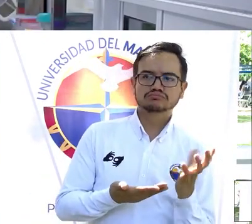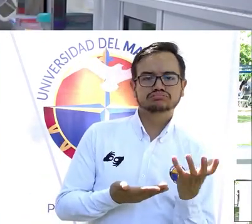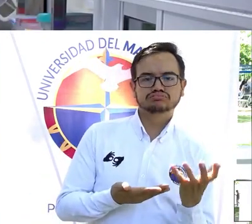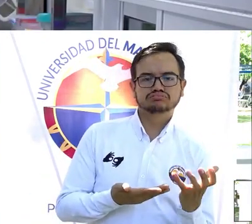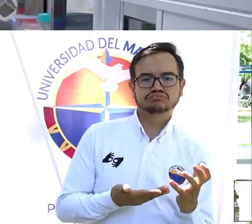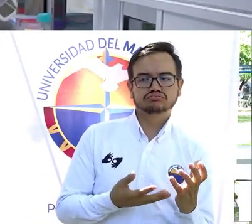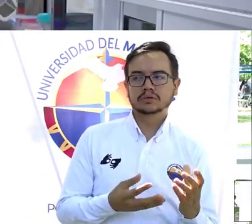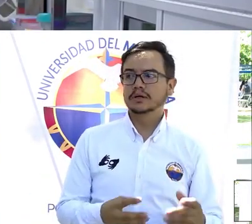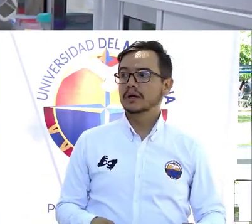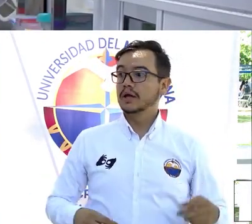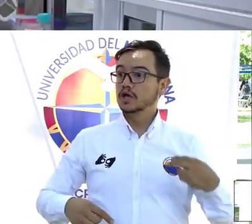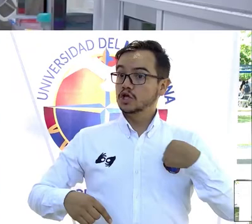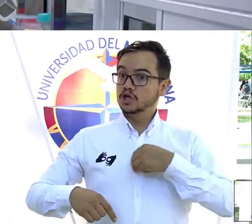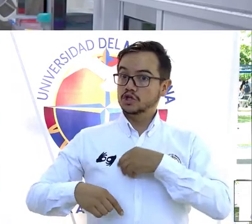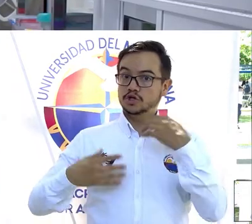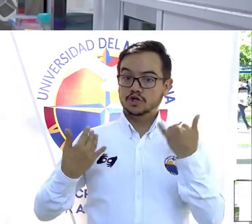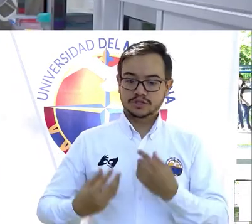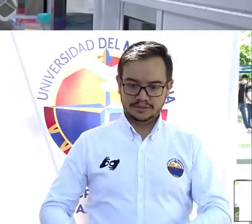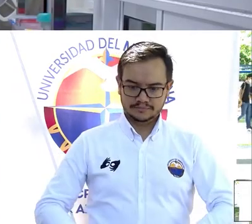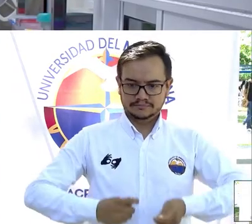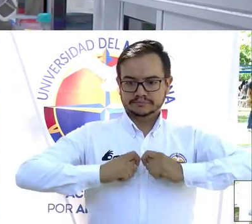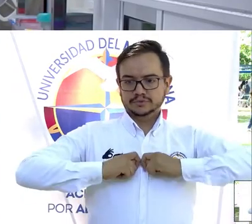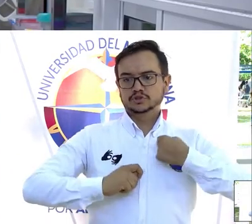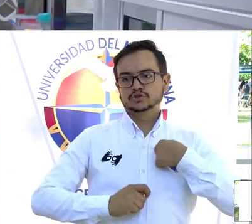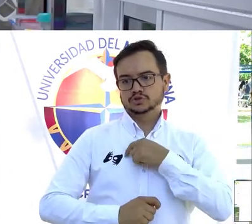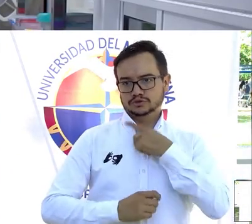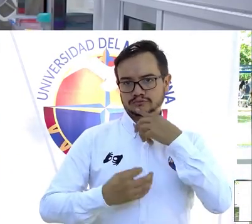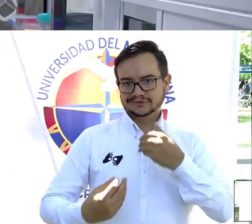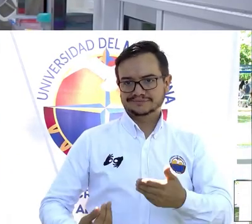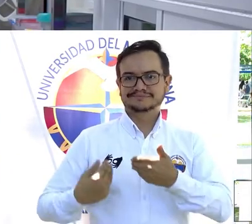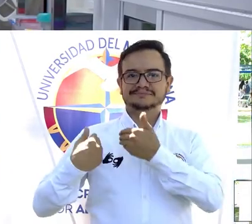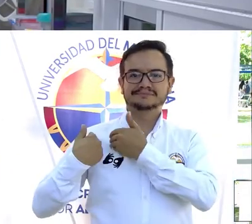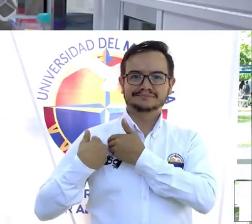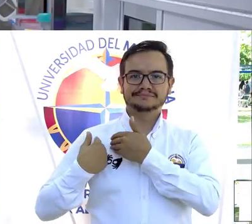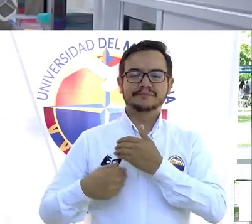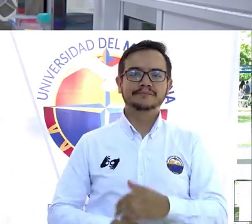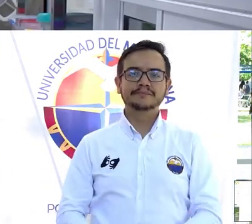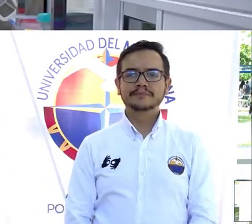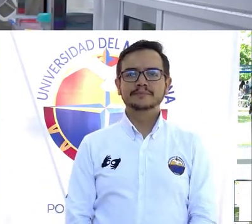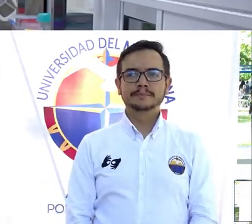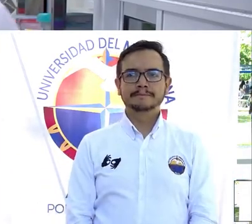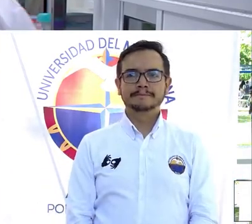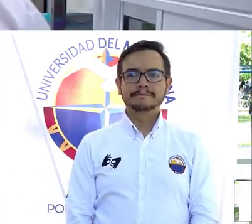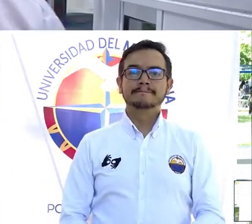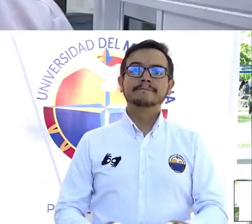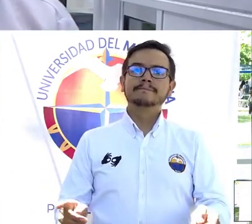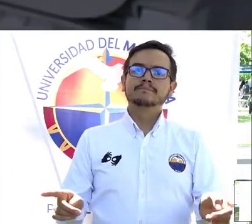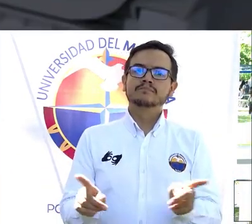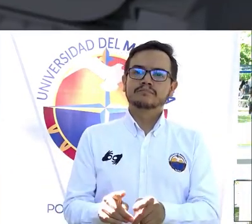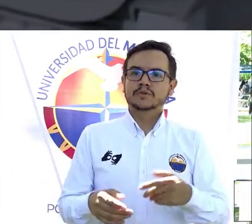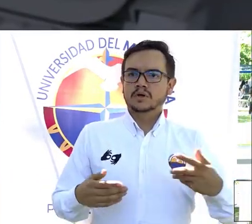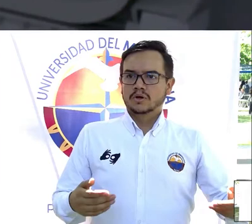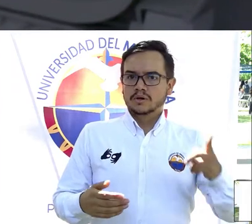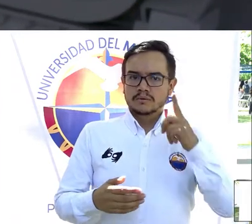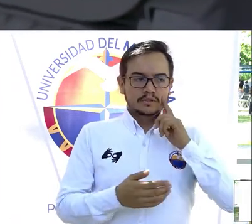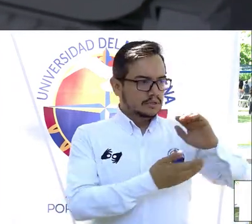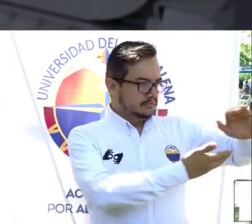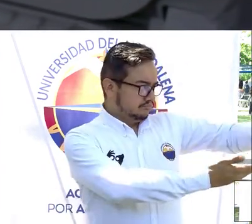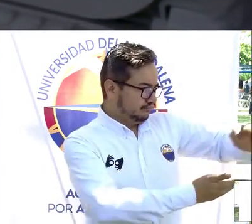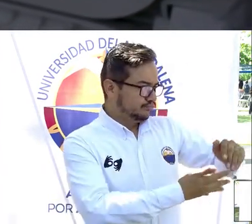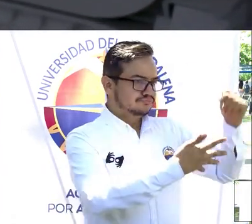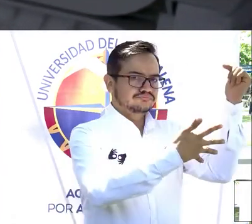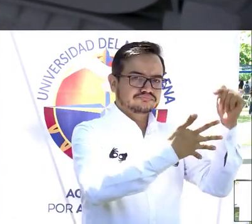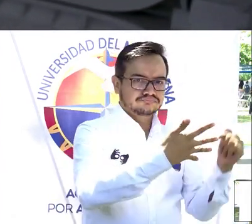siendo nosotras las instrumentadoras quirúrgicas las responsables del área. Hemos recibido los siguientes equipos: